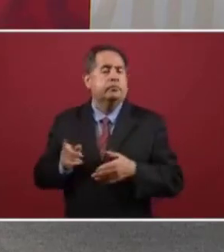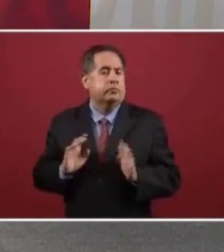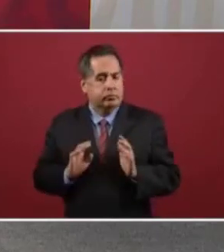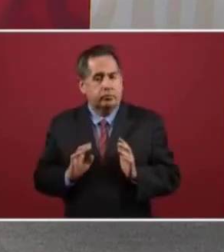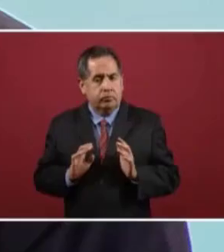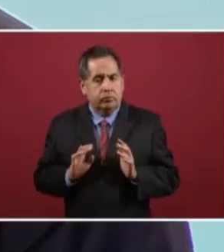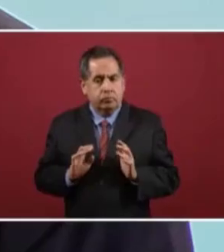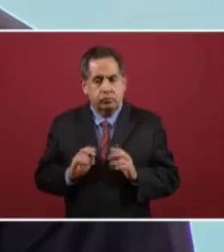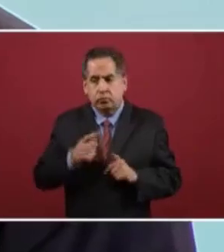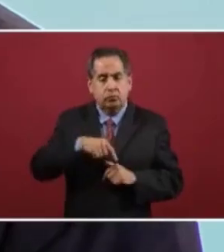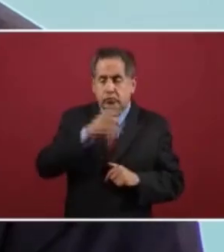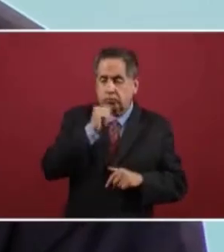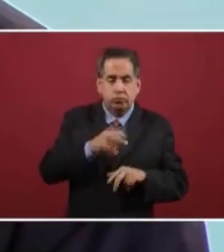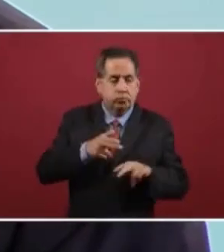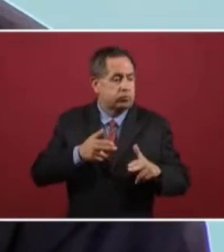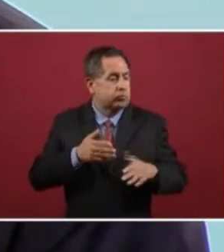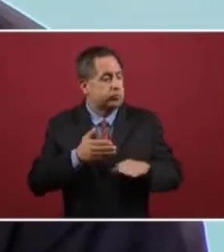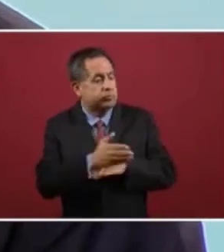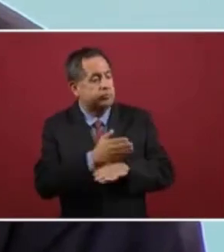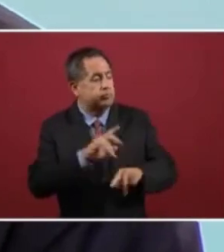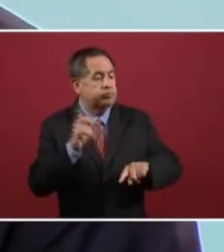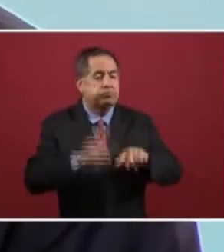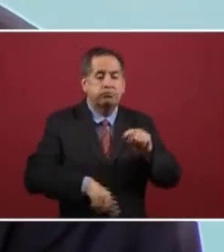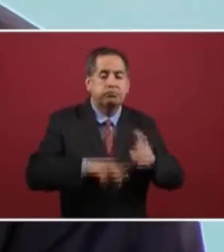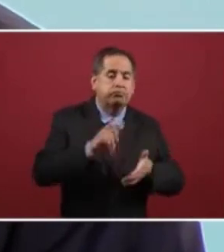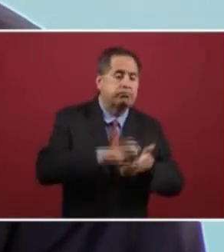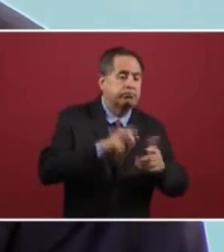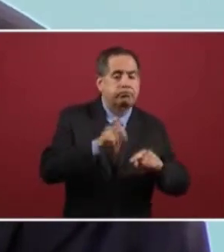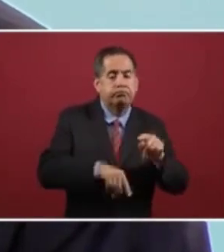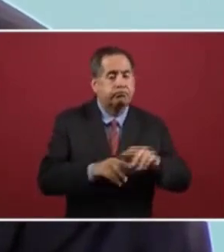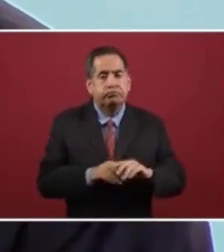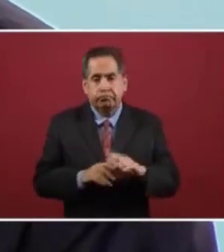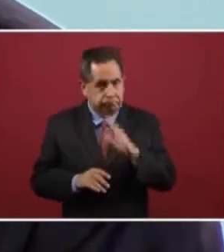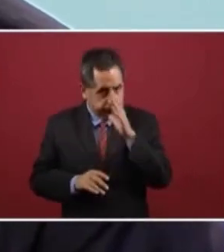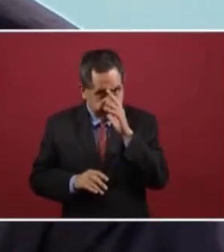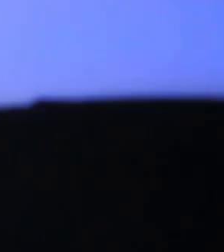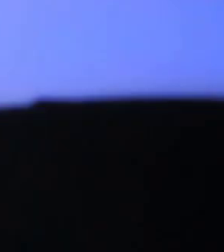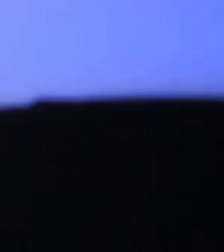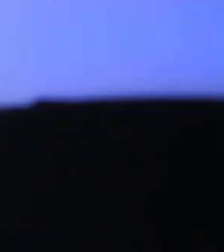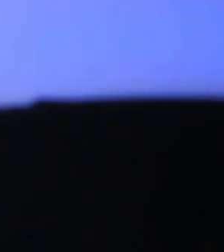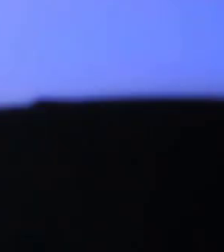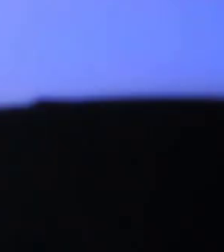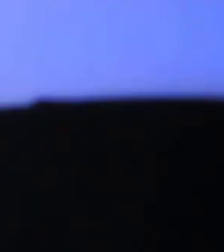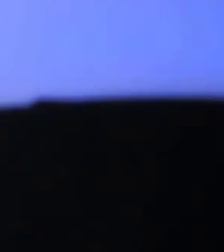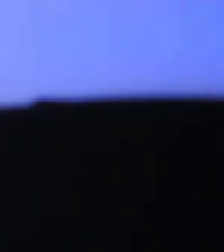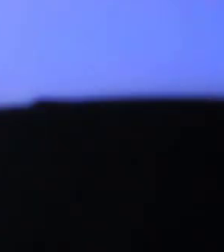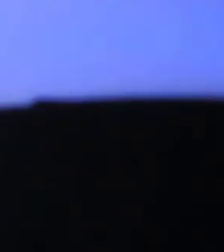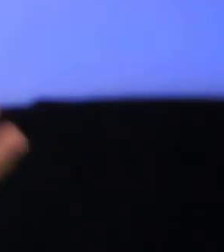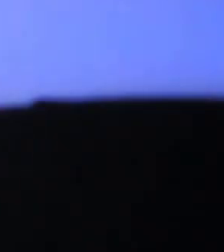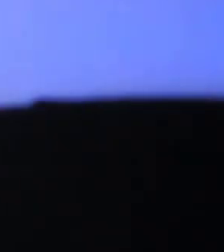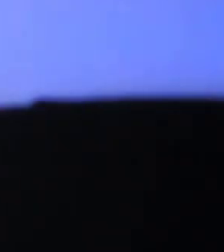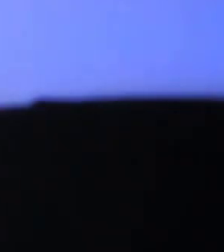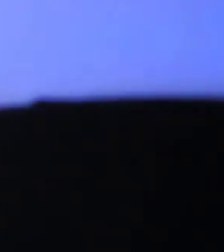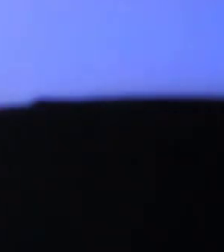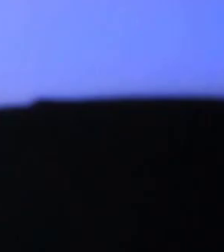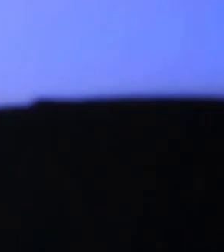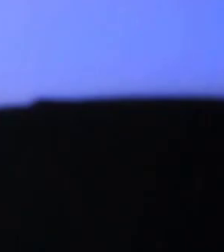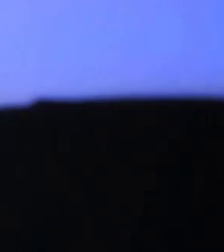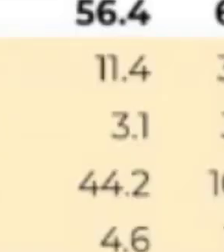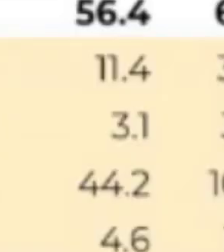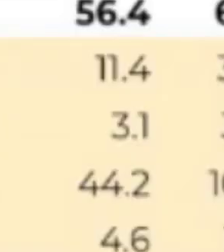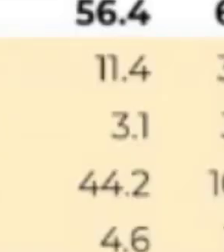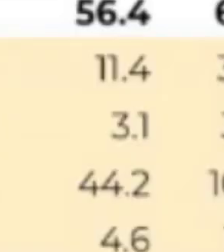ninguna atribución en manera de en en términos de la ejecución de acuerdo con la lámina que nos compartió el